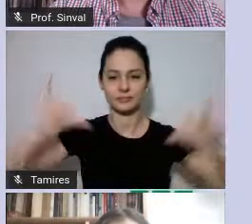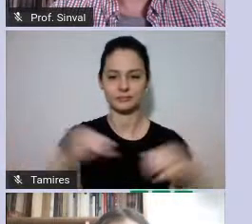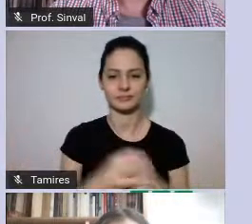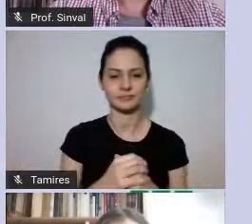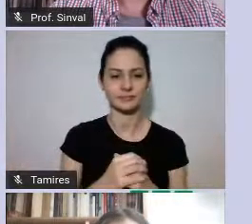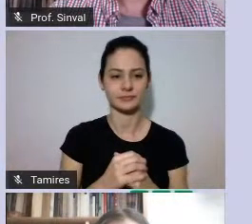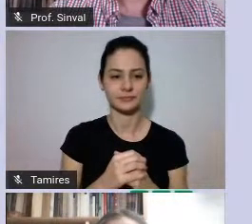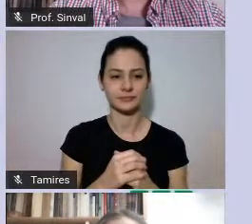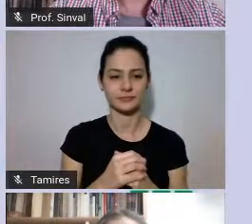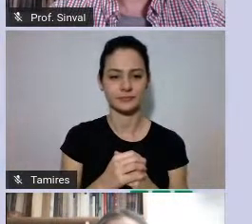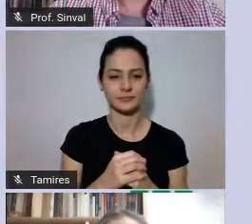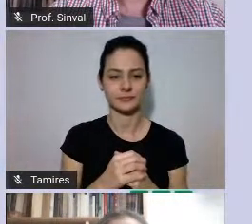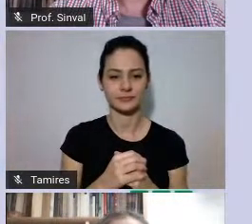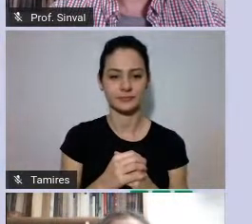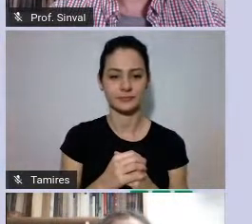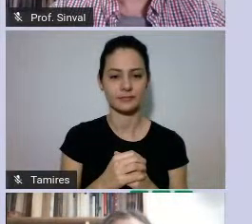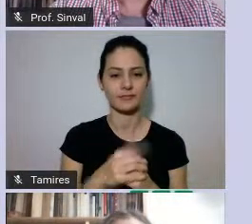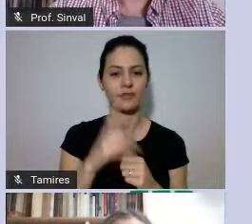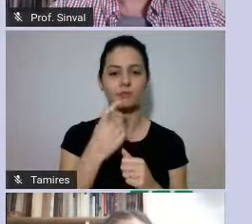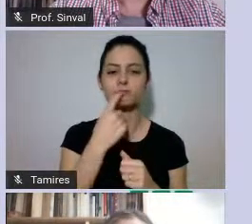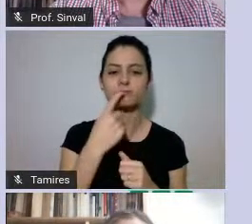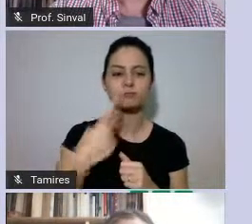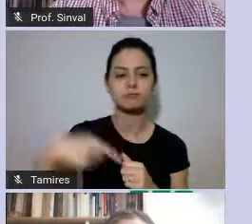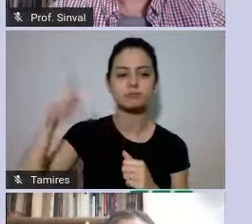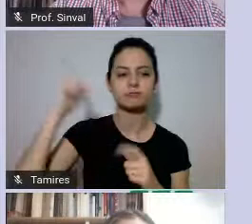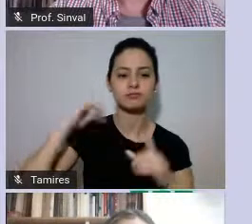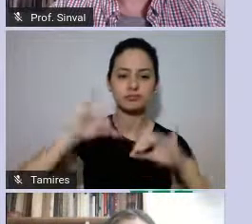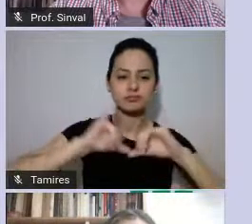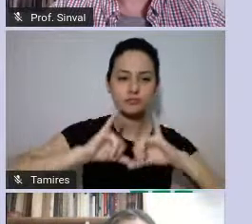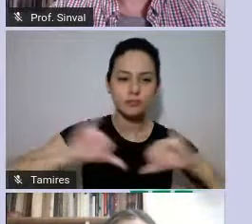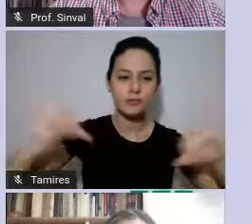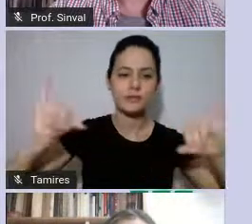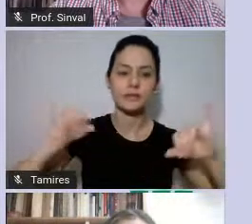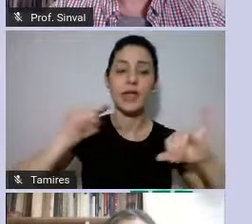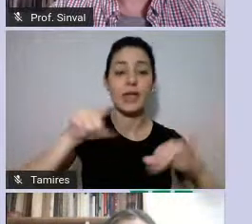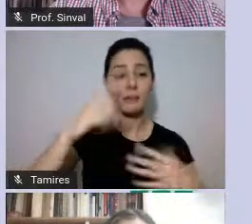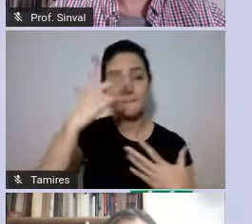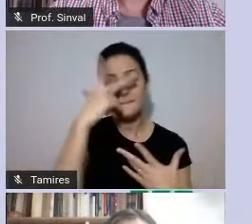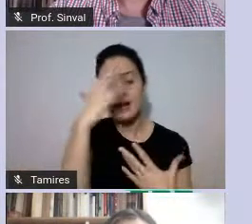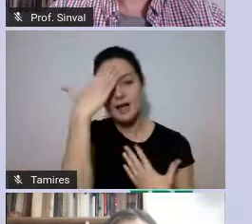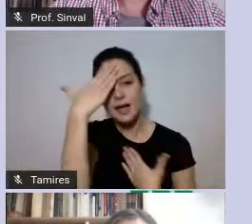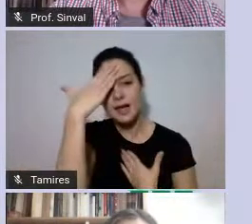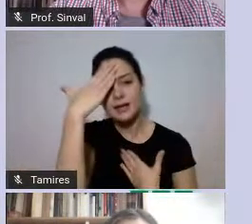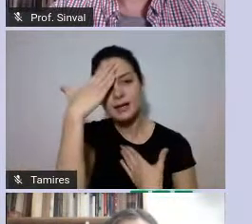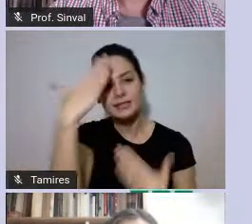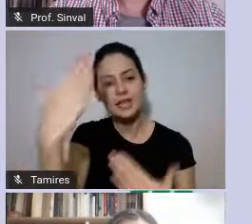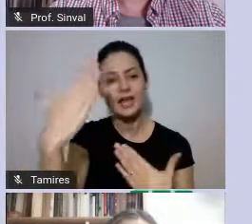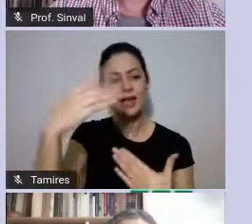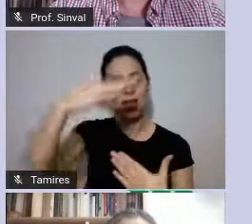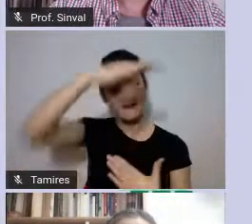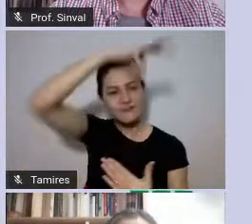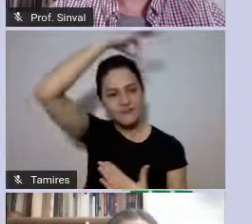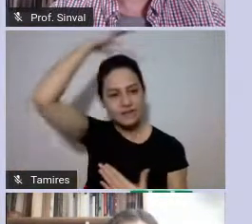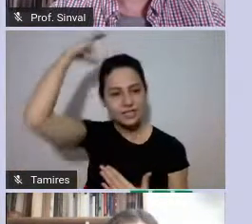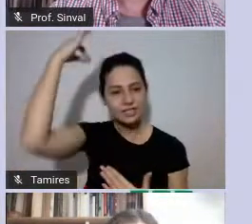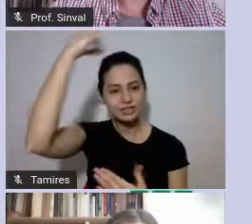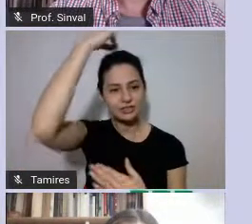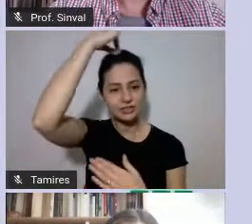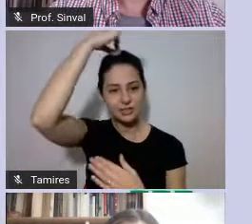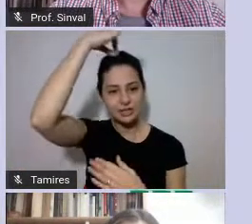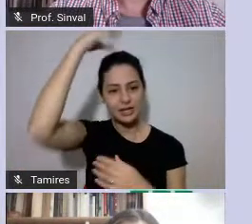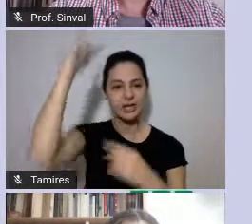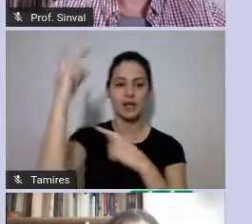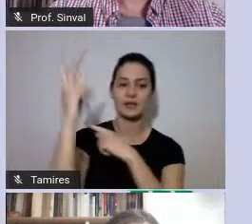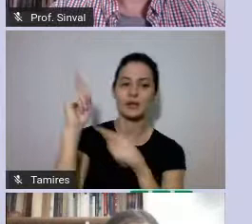recientemente, que tiene un agradecimiento para la Virgen de Guadalupe por proteger la